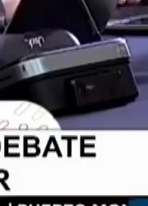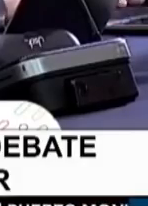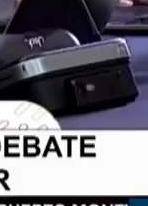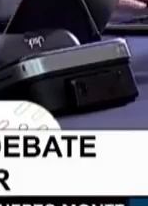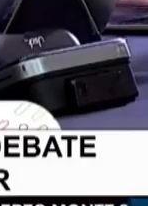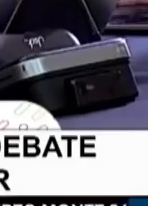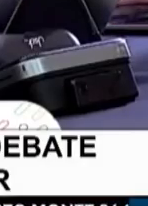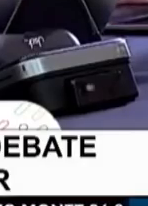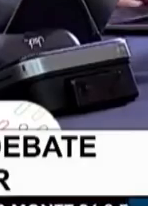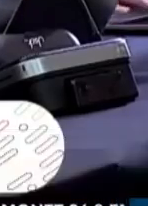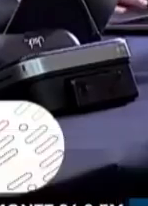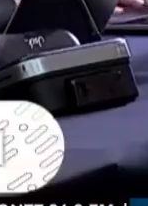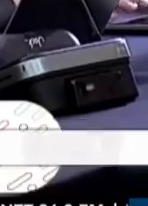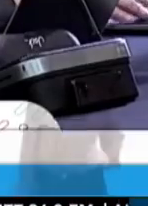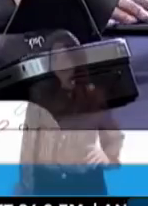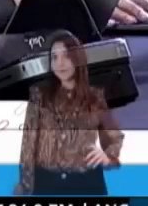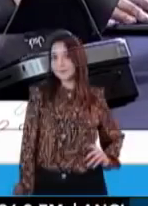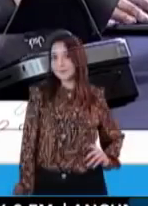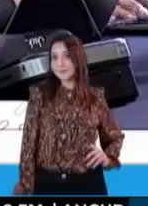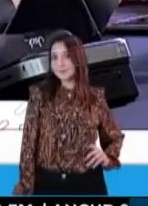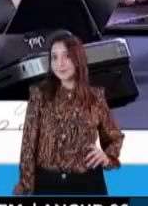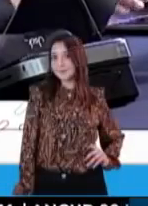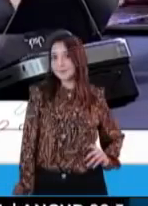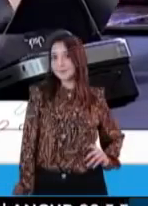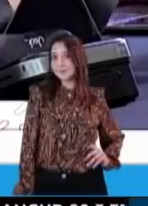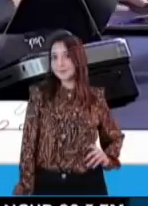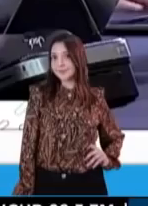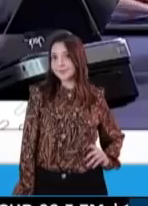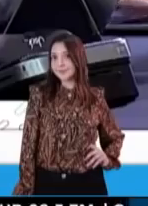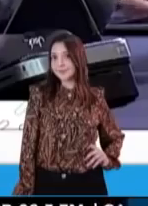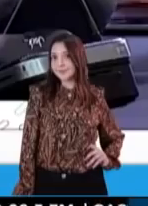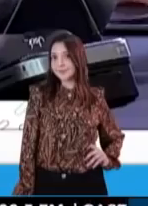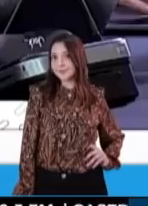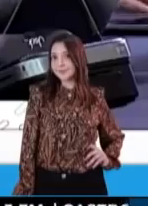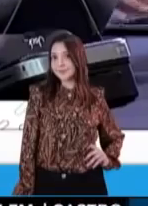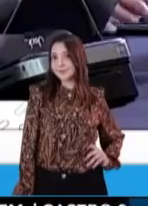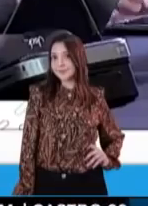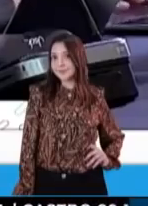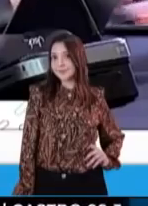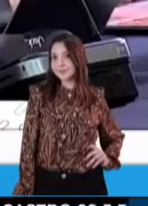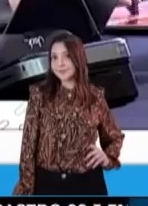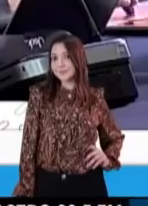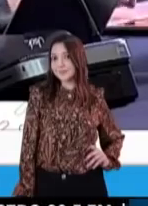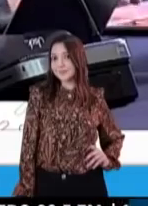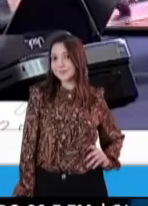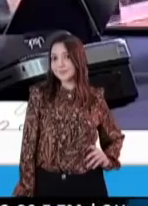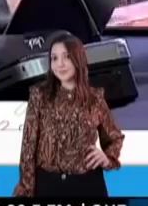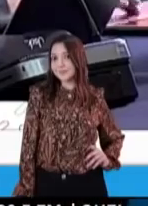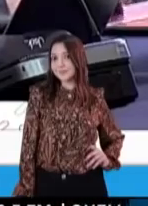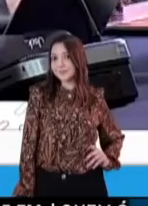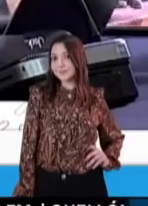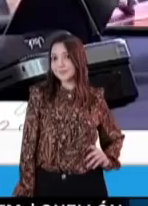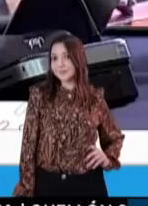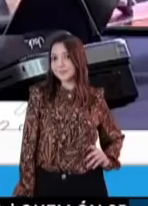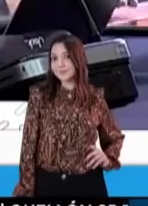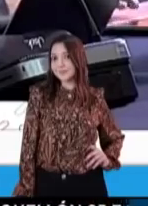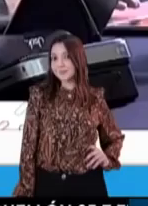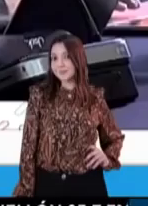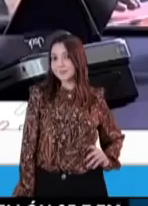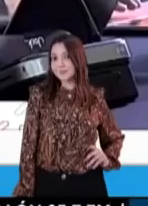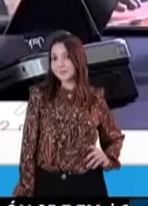Una de las alternativas que se tiene que barajar en estos días, comentarles más o menos el cronograma que se espera para la Comisión de